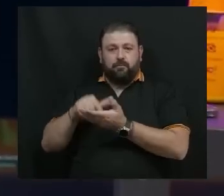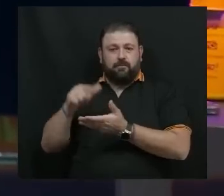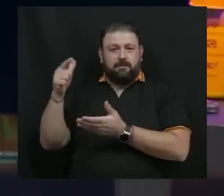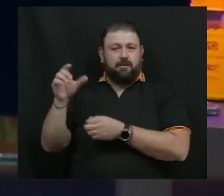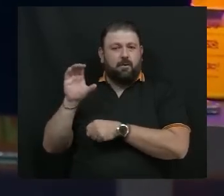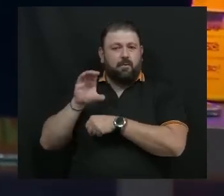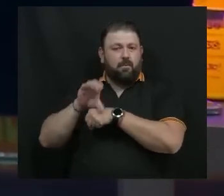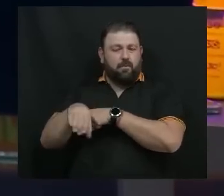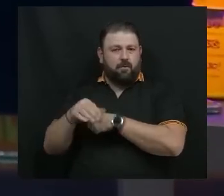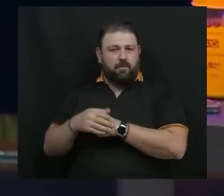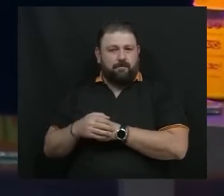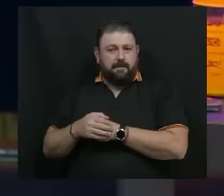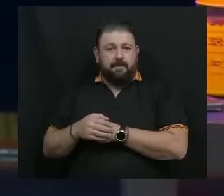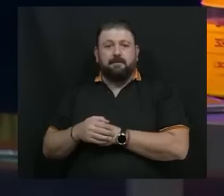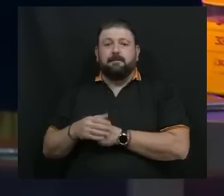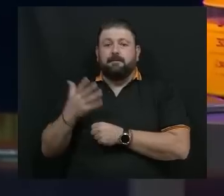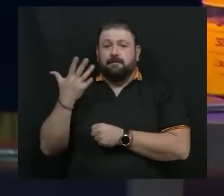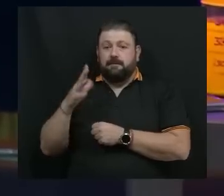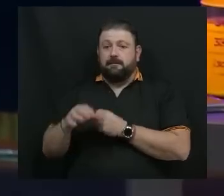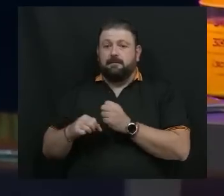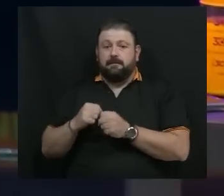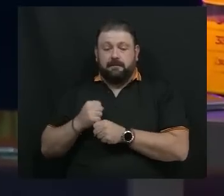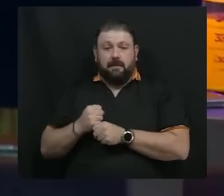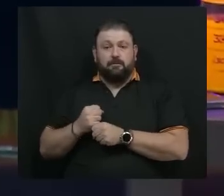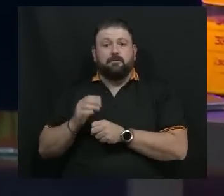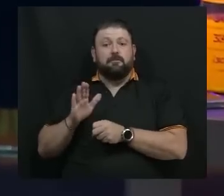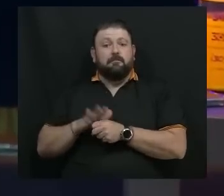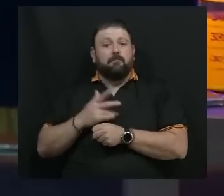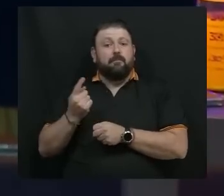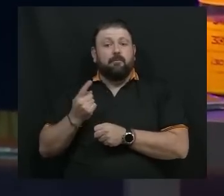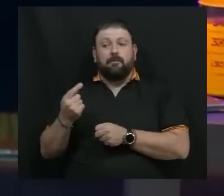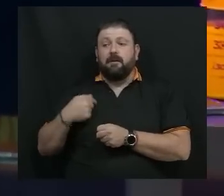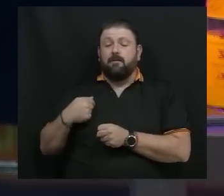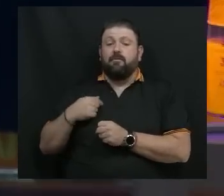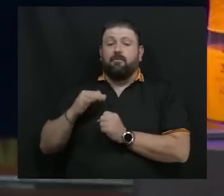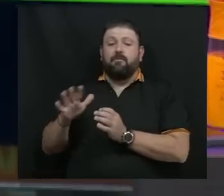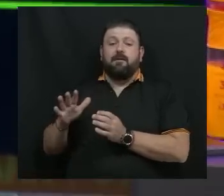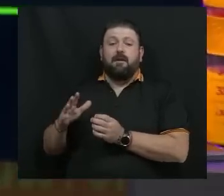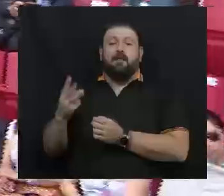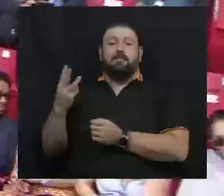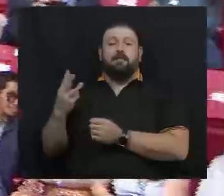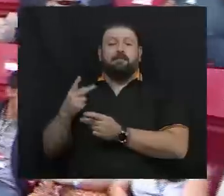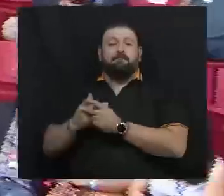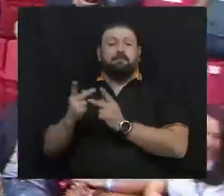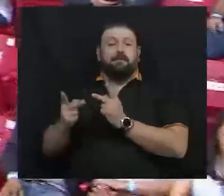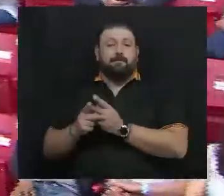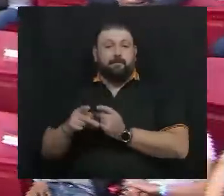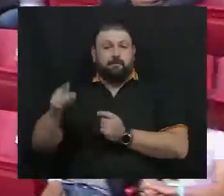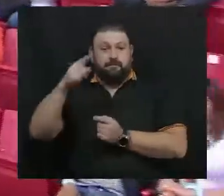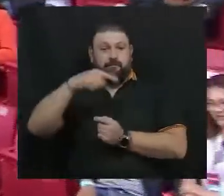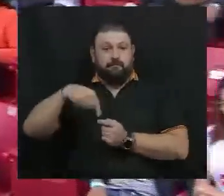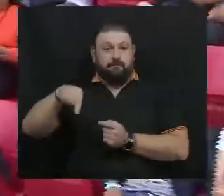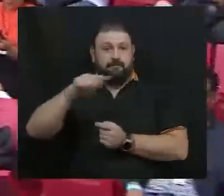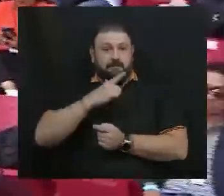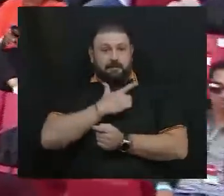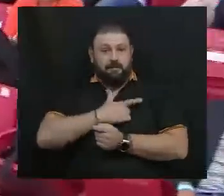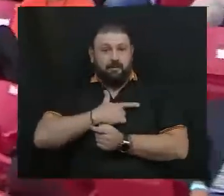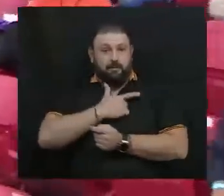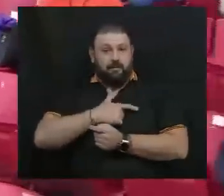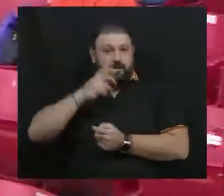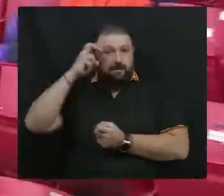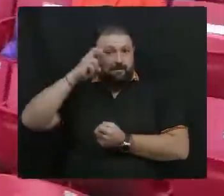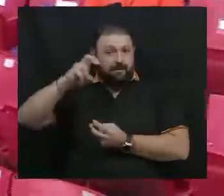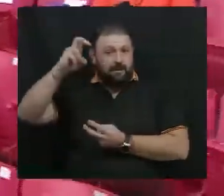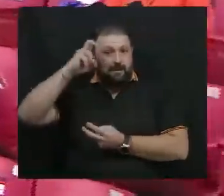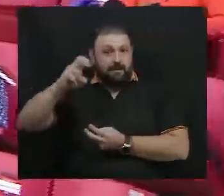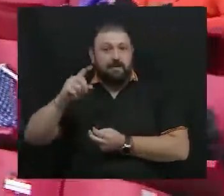3 pasaportes. Gracias a esta oportunidad, amigos. ¿A quién le gustaría viajar así por el mundo? Bueno, ¿quiénes estamos calificando a Grecia? Alcen la